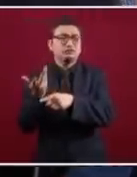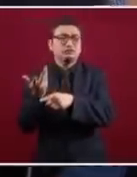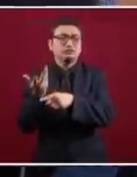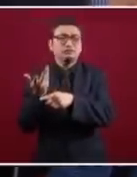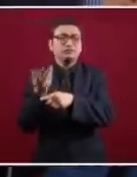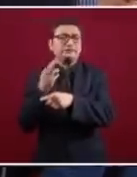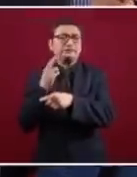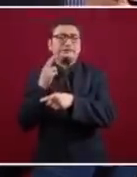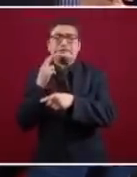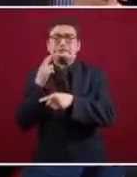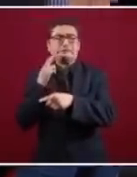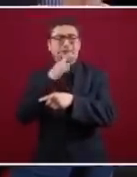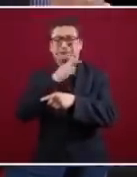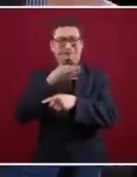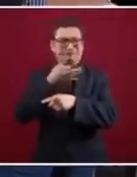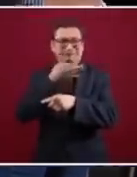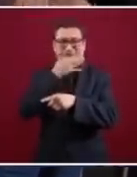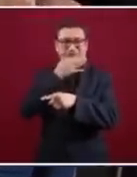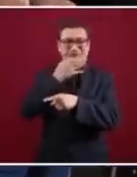de inmediato